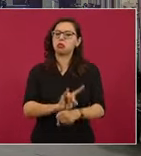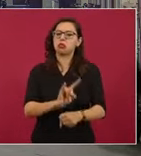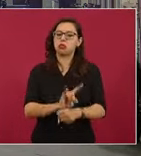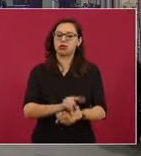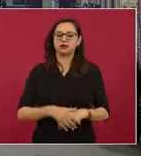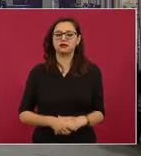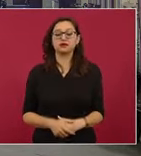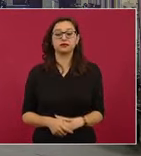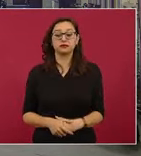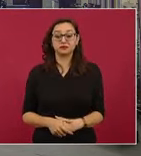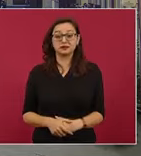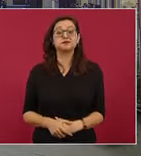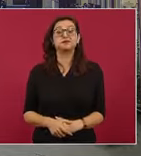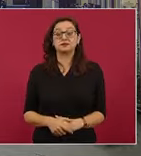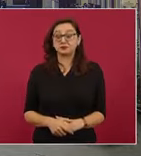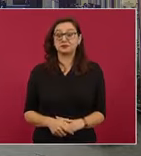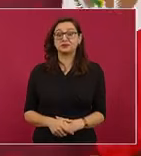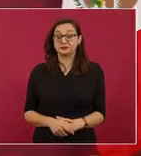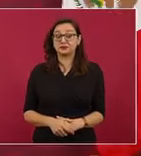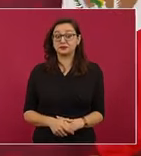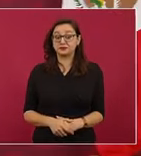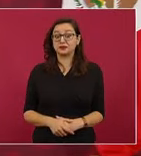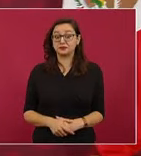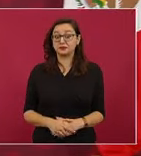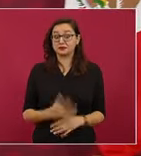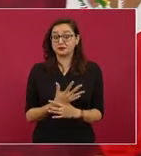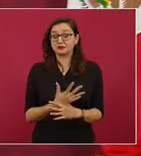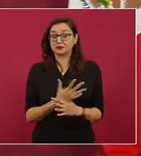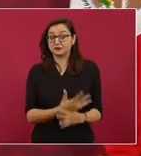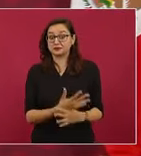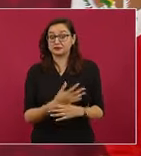de arriba. O sea, de una muy buena fuente.